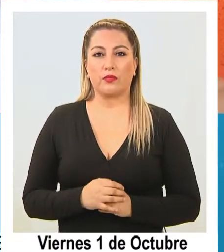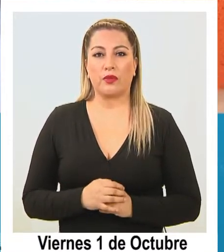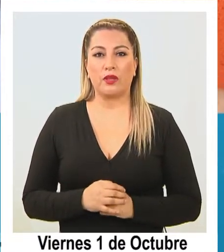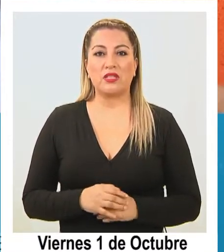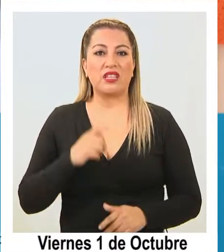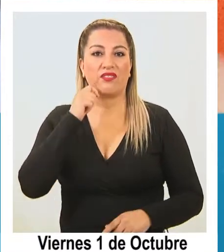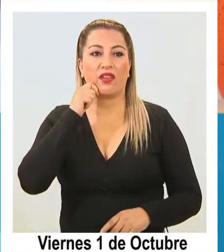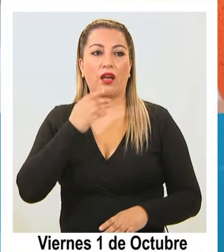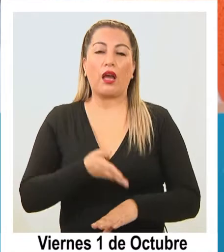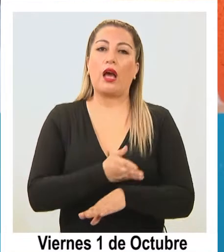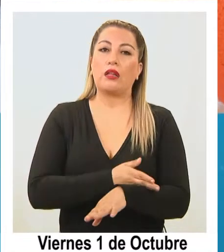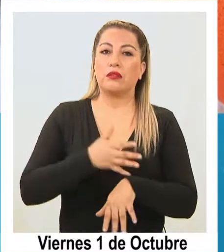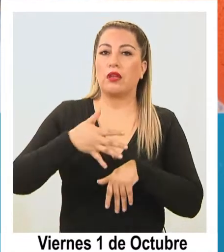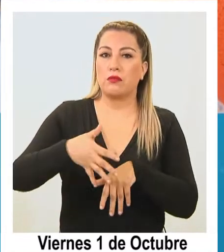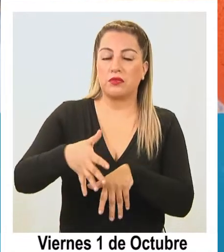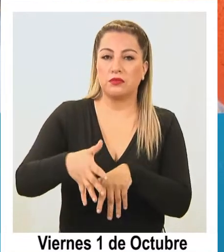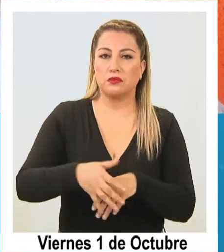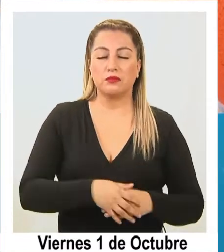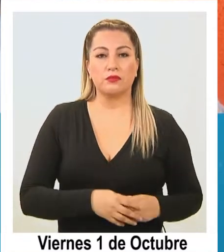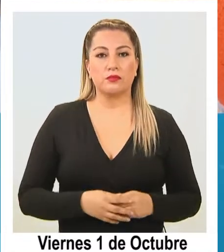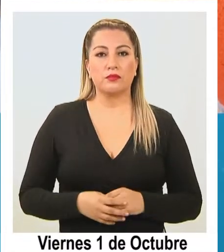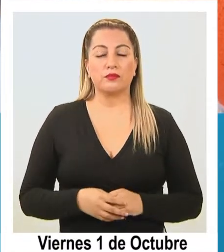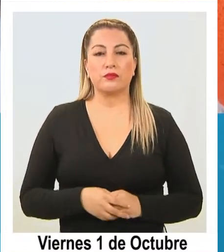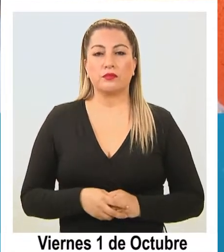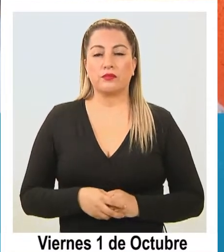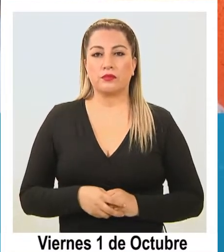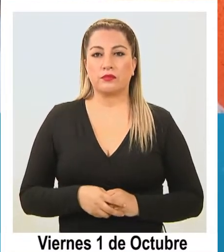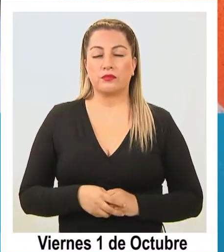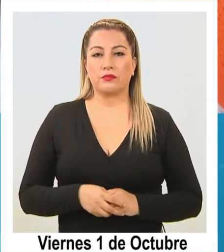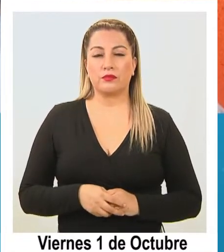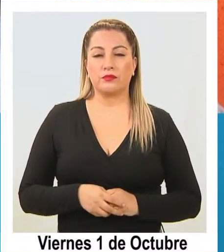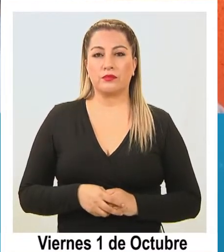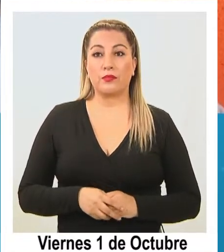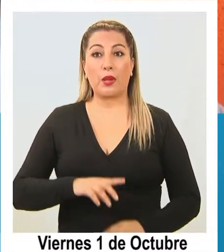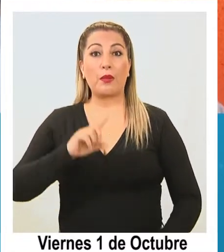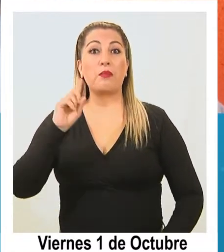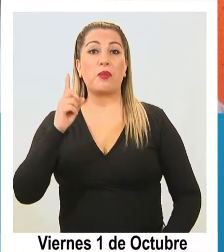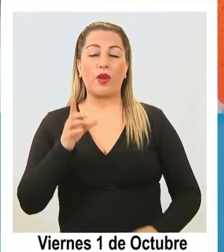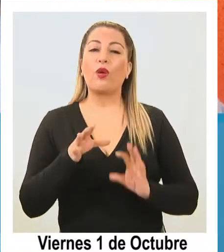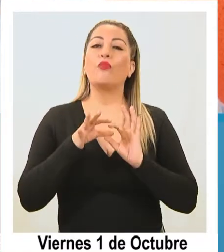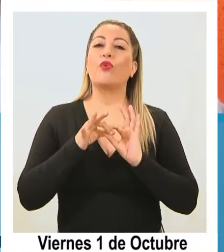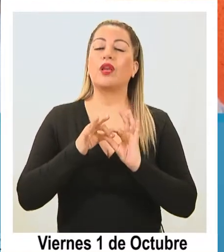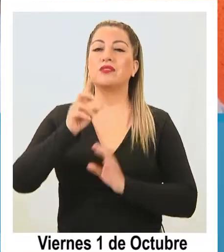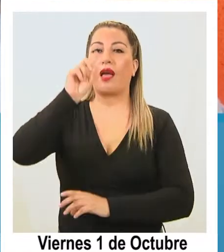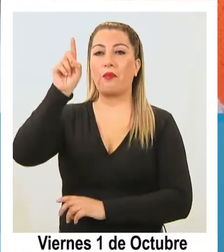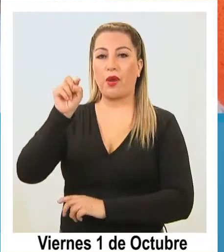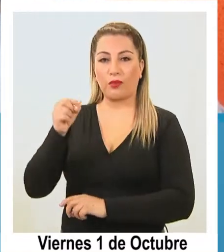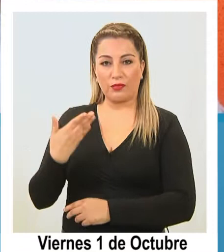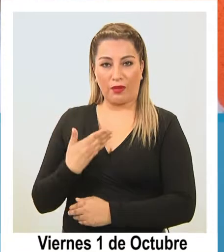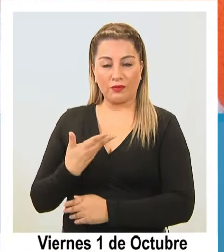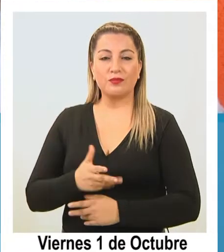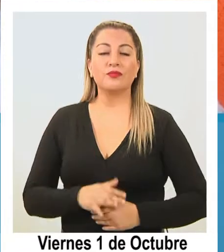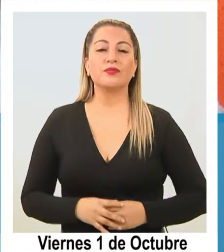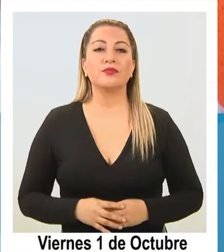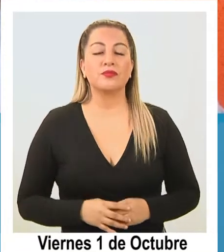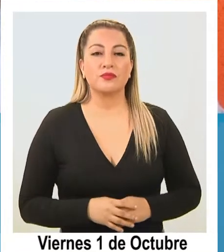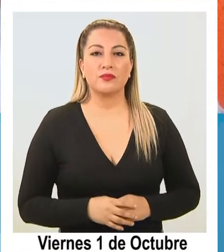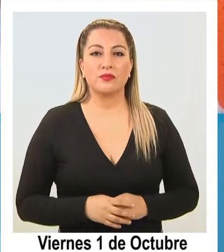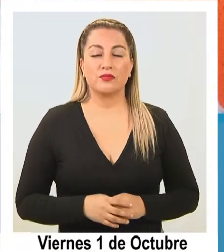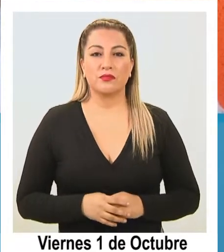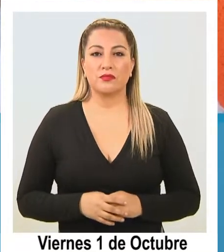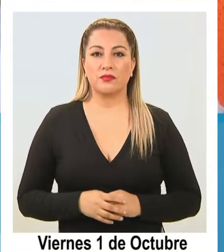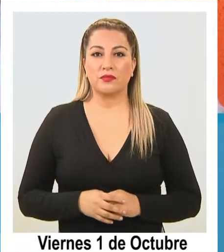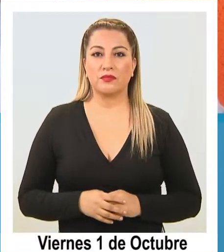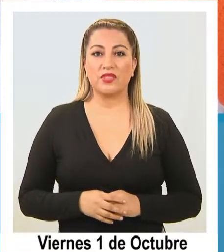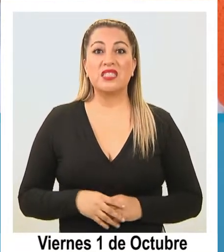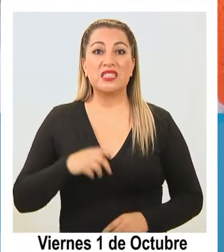antes de esta marcha anti-inmigración? A ver, Mauricio, primero que nada te agradezco la pregunta, porque no solamente el medio